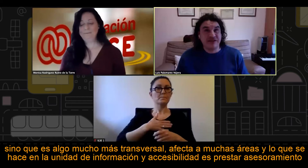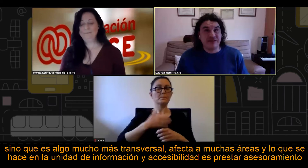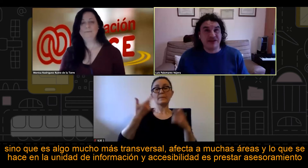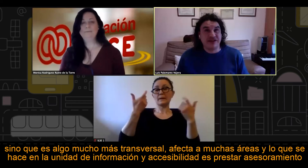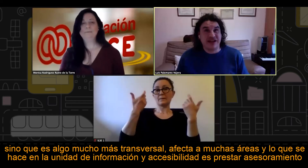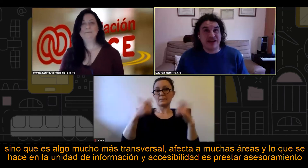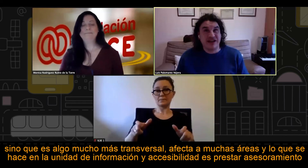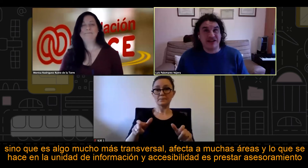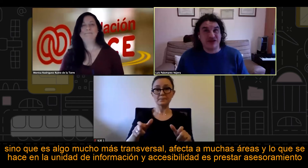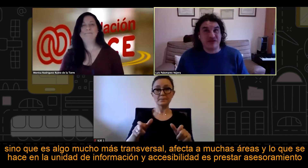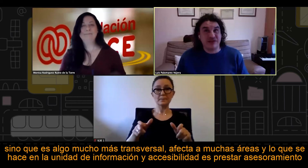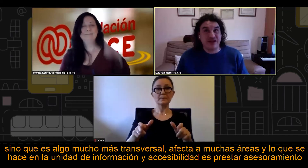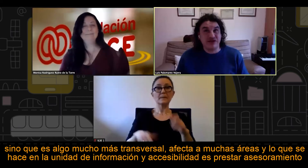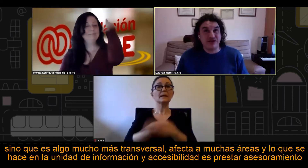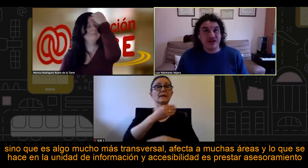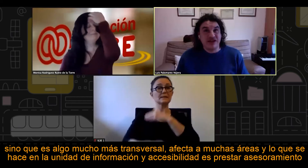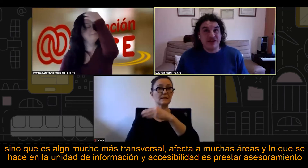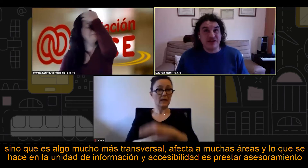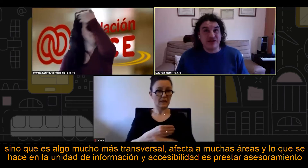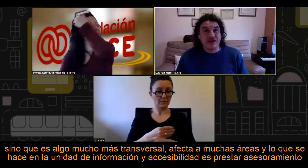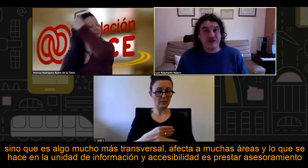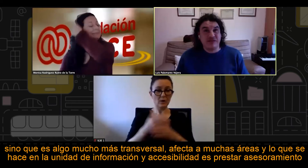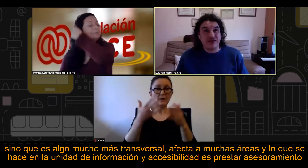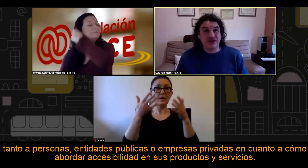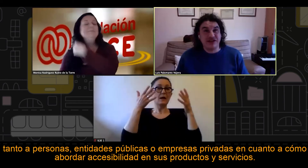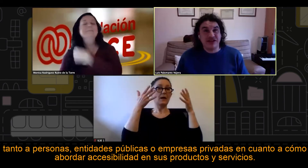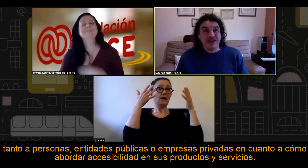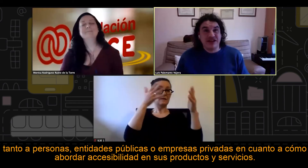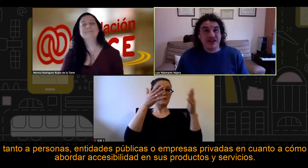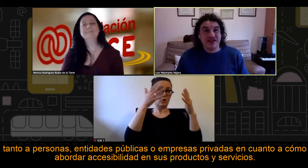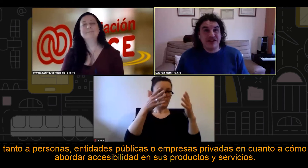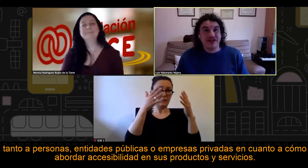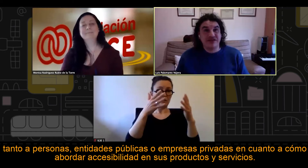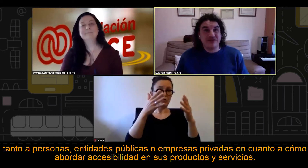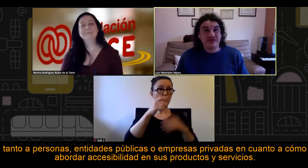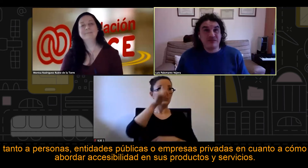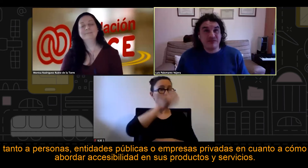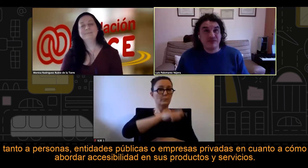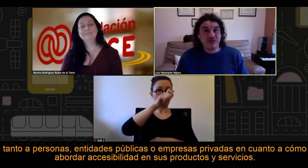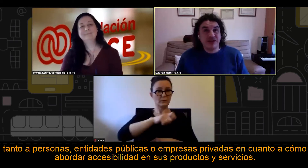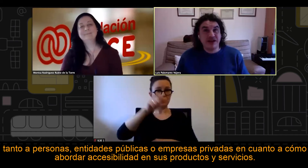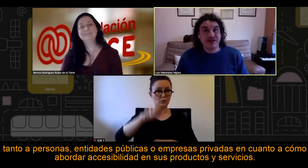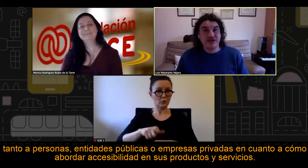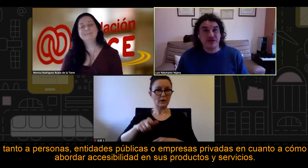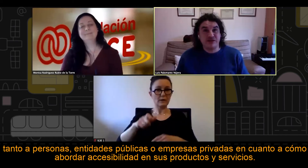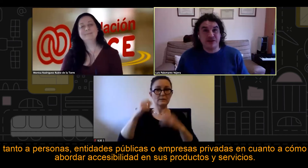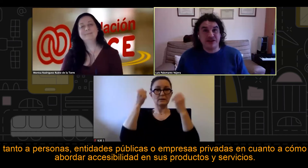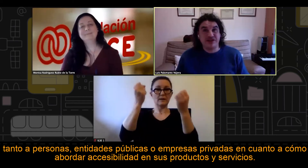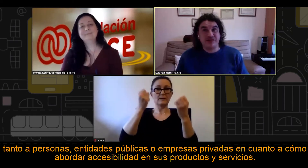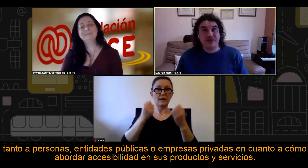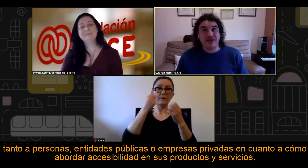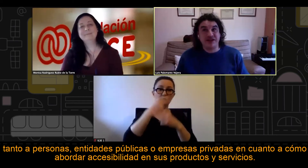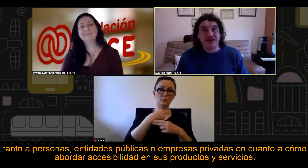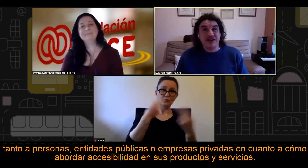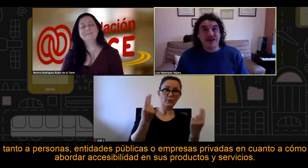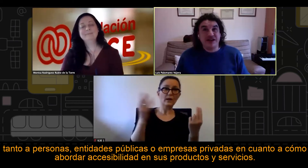es prestar asesoramiento tanto a personas, entidades públicas o empresas